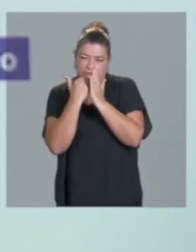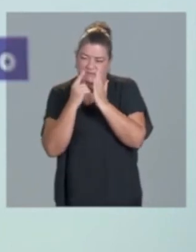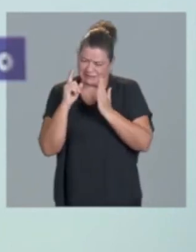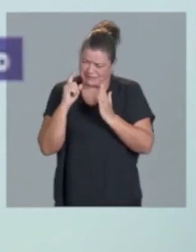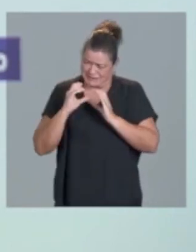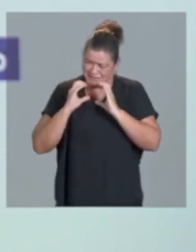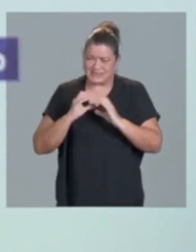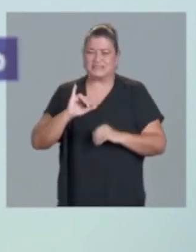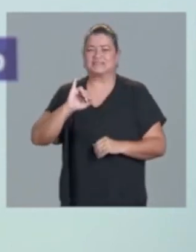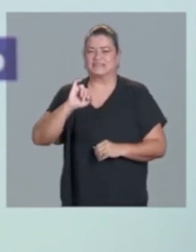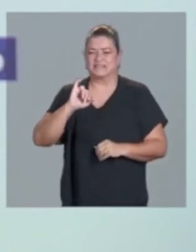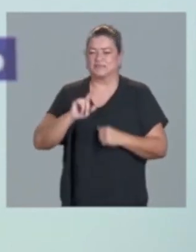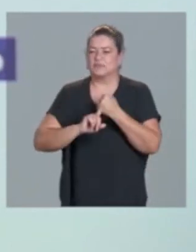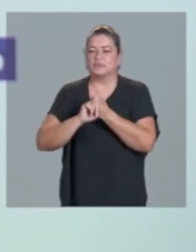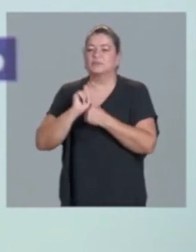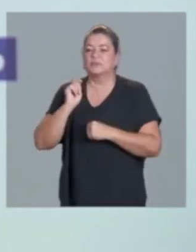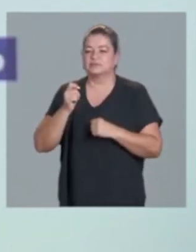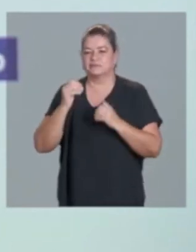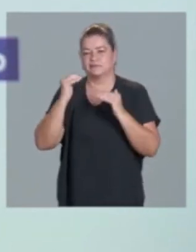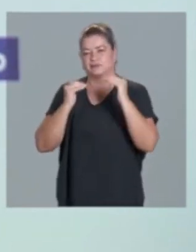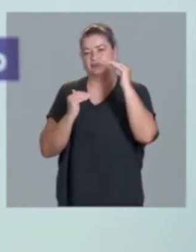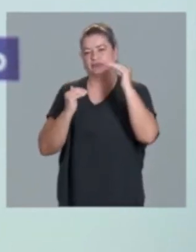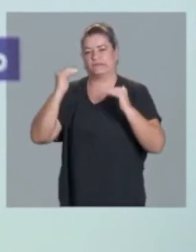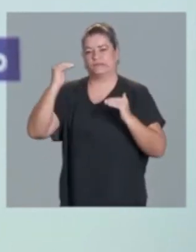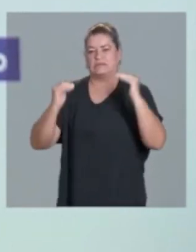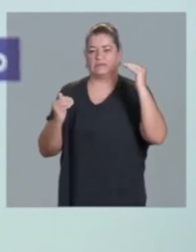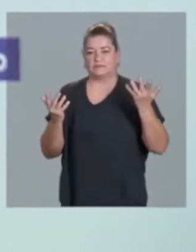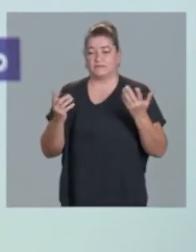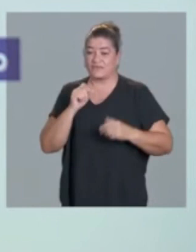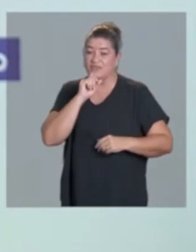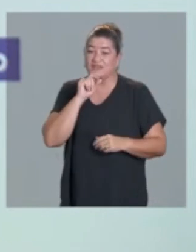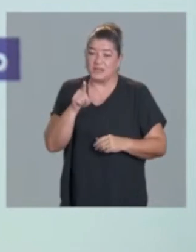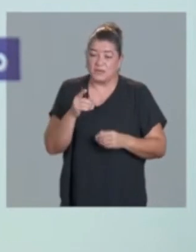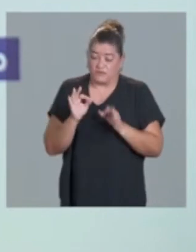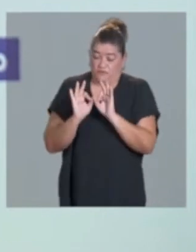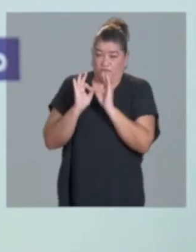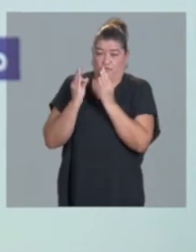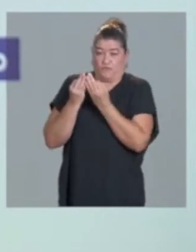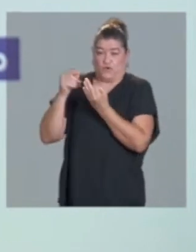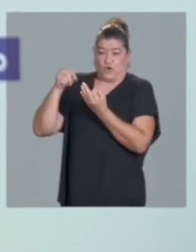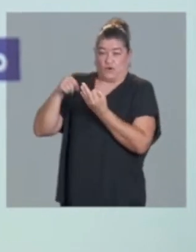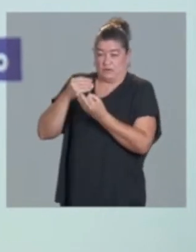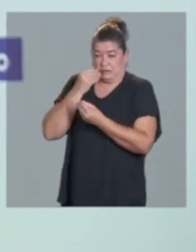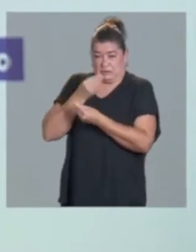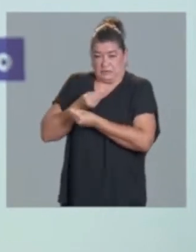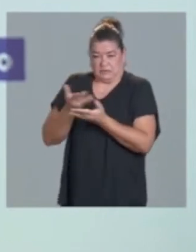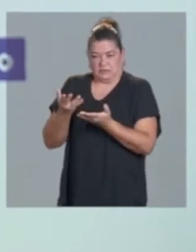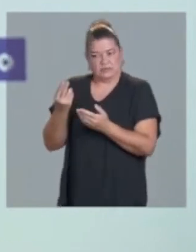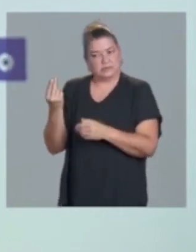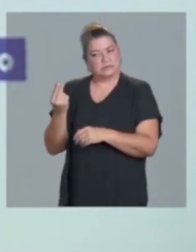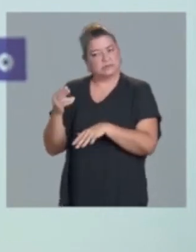problema de desigualdad. Y cambiar el sistema alimentario mexicano, eso ayuda también a la primera pregunta, la del campo.